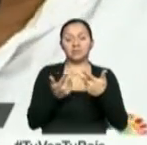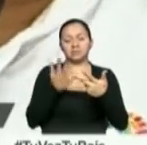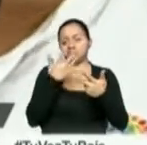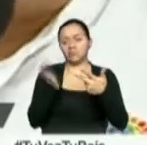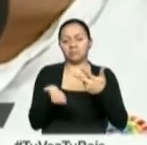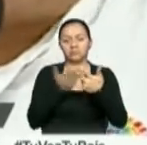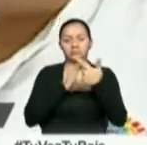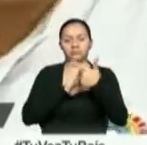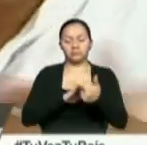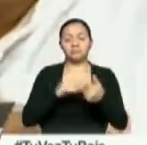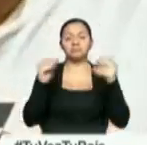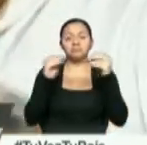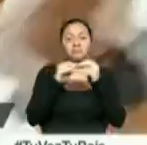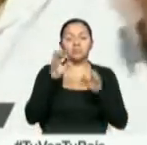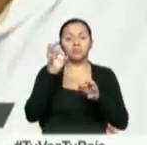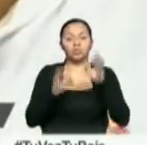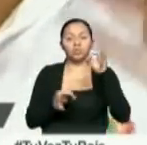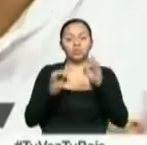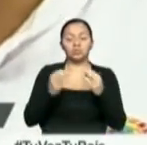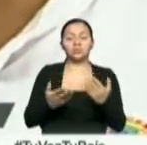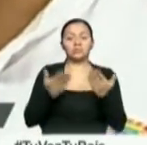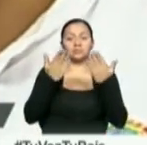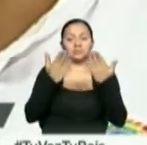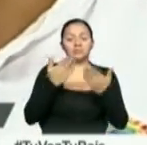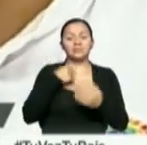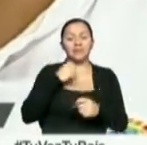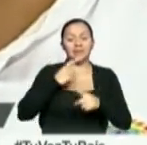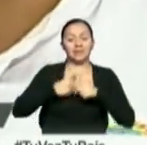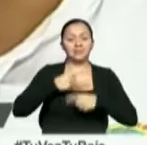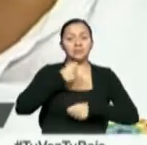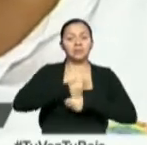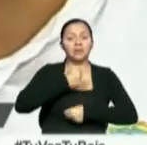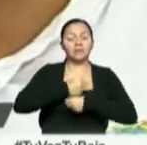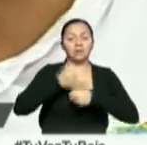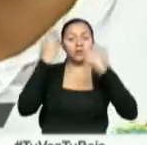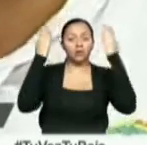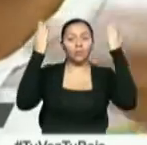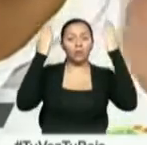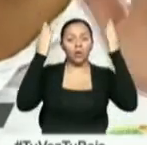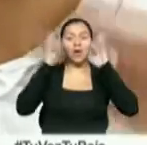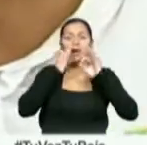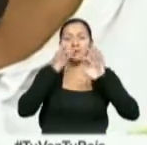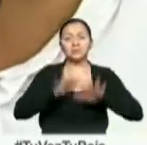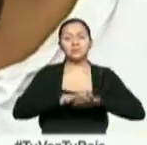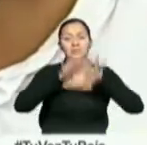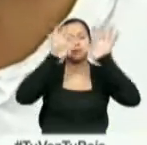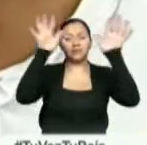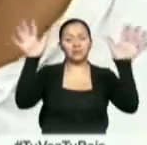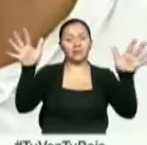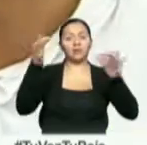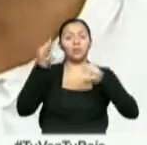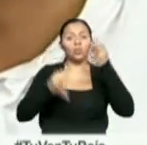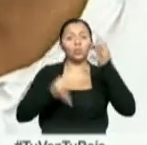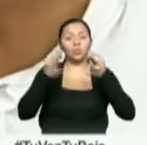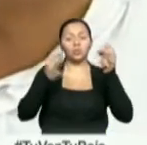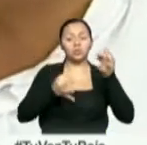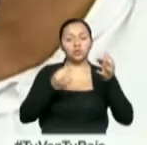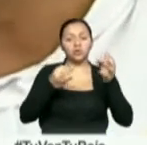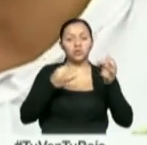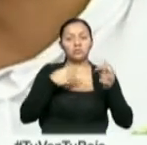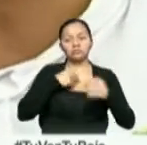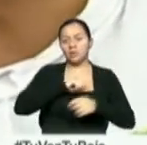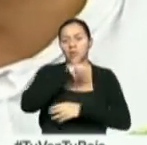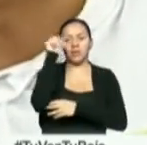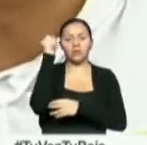inauguramos la justicia los ex trabajadores de álvaro no buena haciendo la clementina le acaban de ganar un juicio de casi 4 millones de